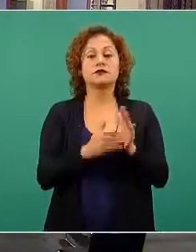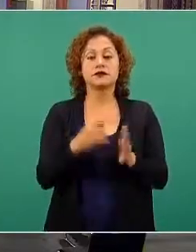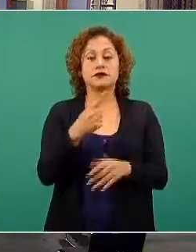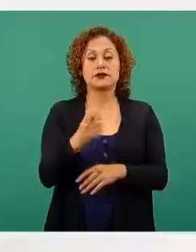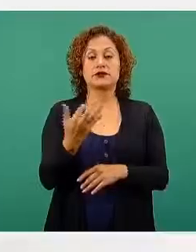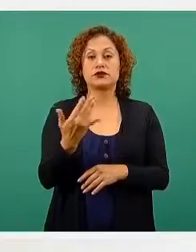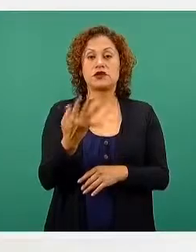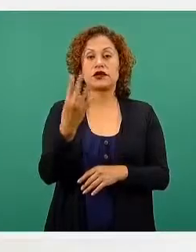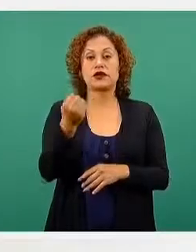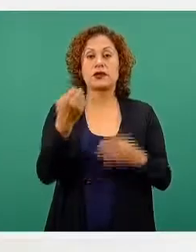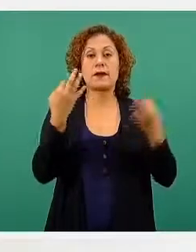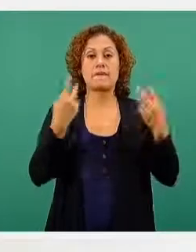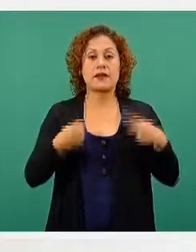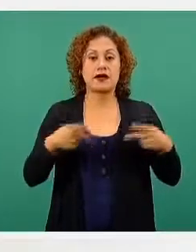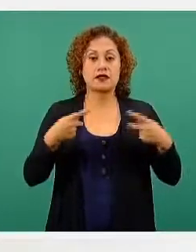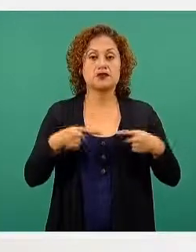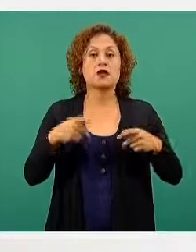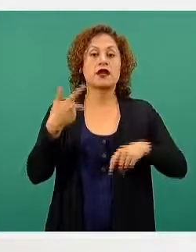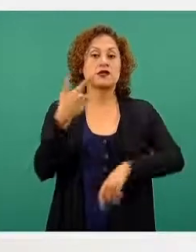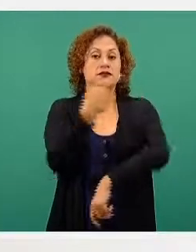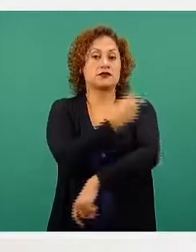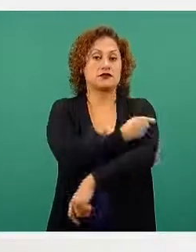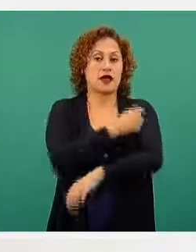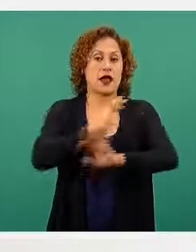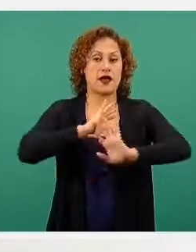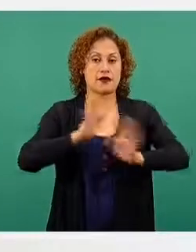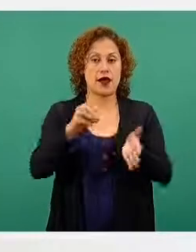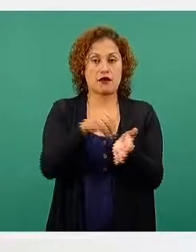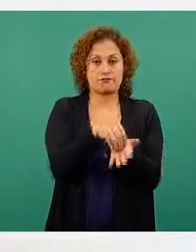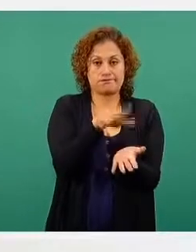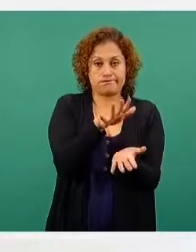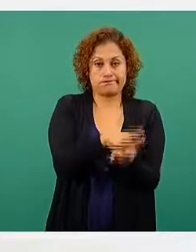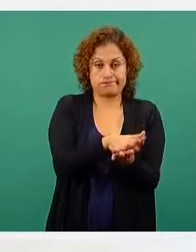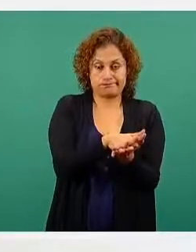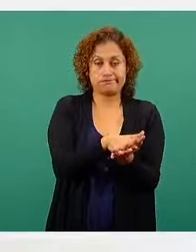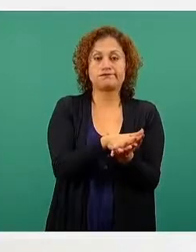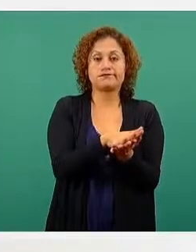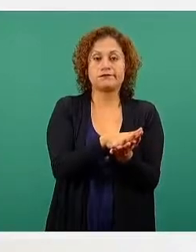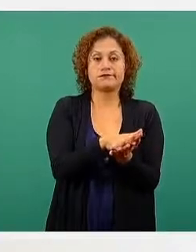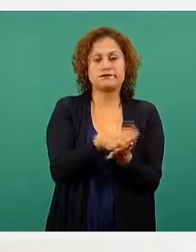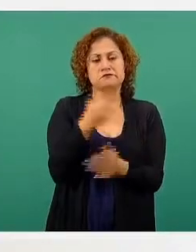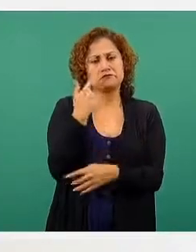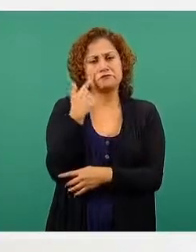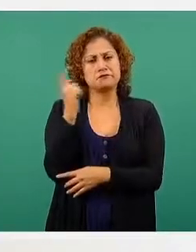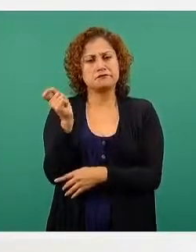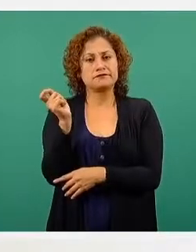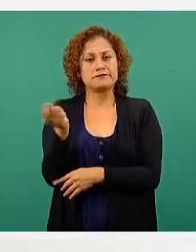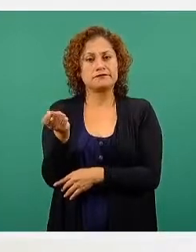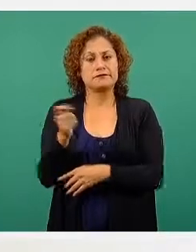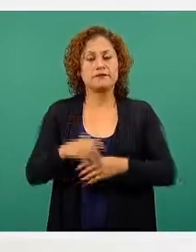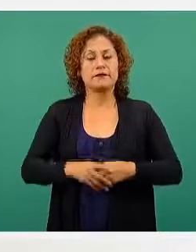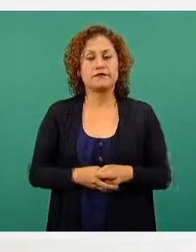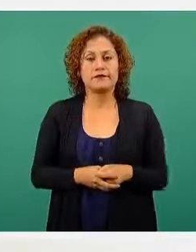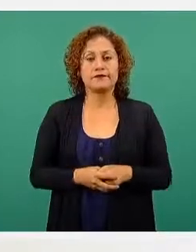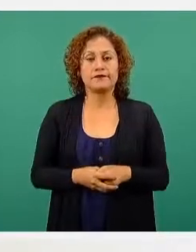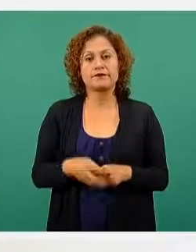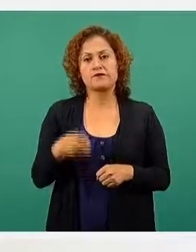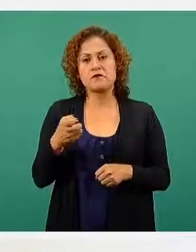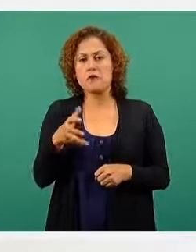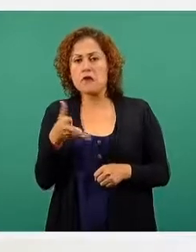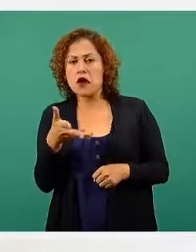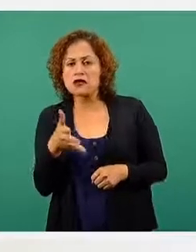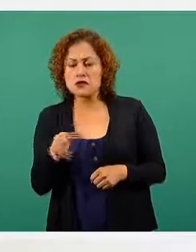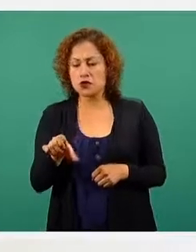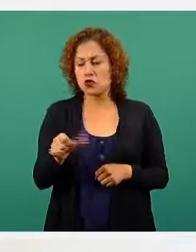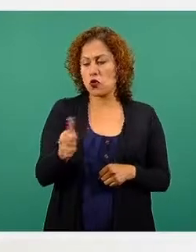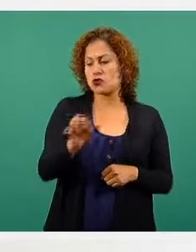13,715,159 personas han sido vacunadas y está esto ya registrado, y esto lo que nos permite es estar en el 11% de